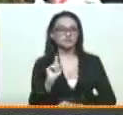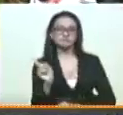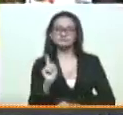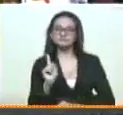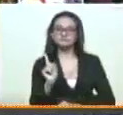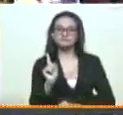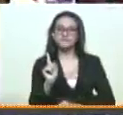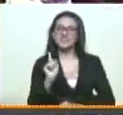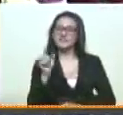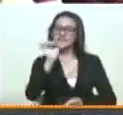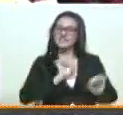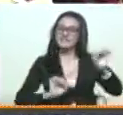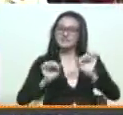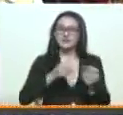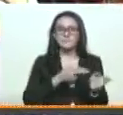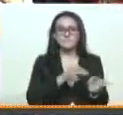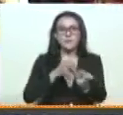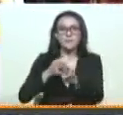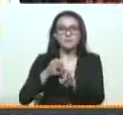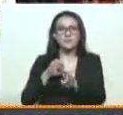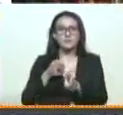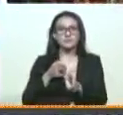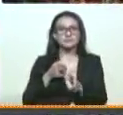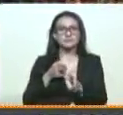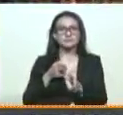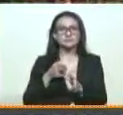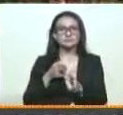se defiende con las armas en la mano.